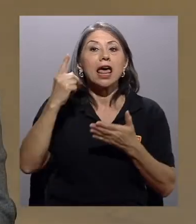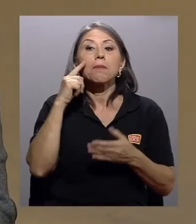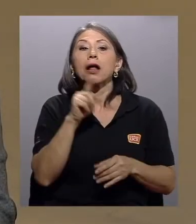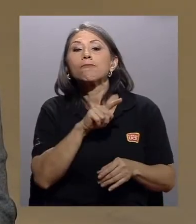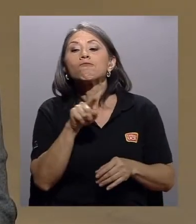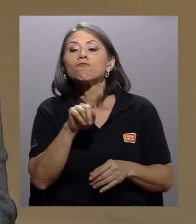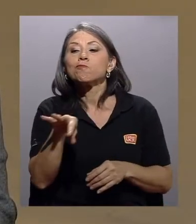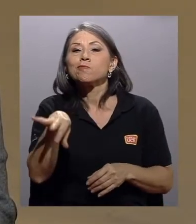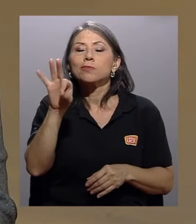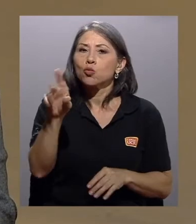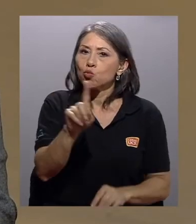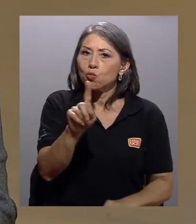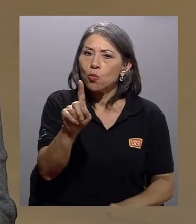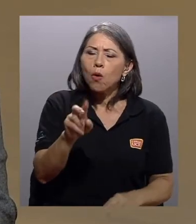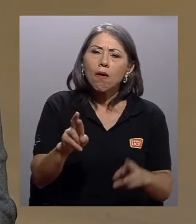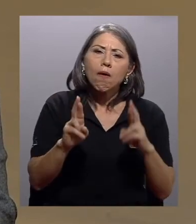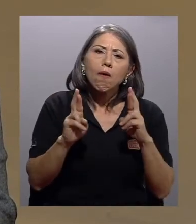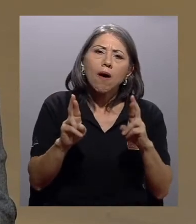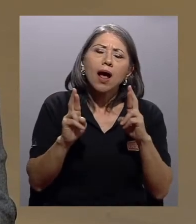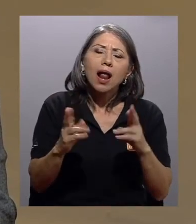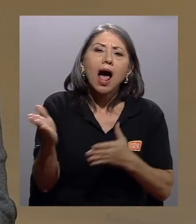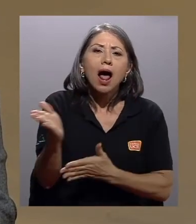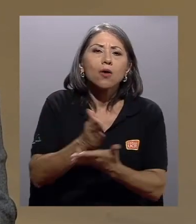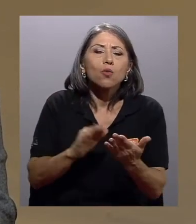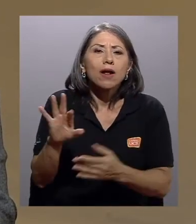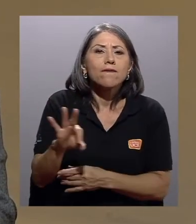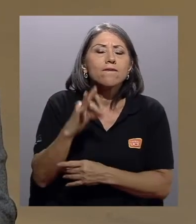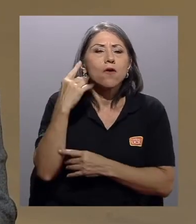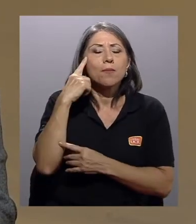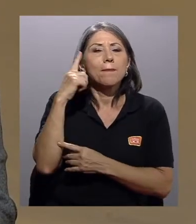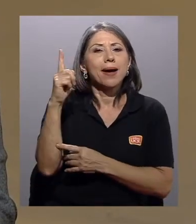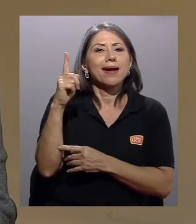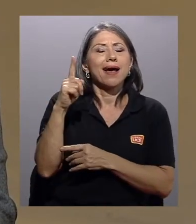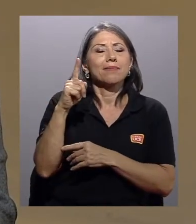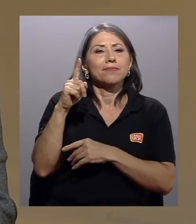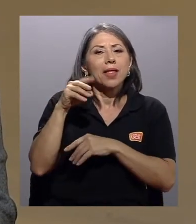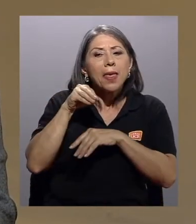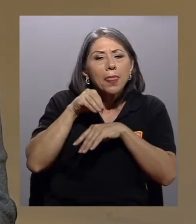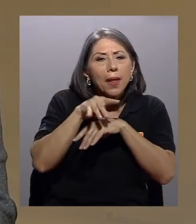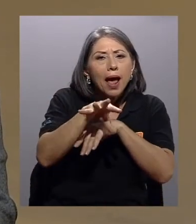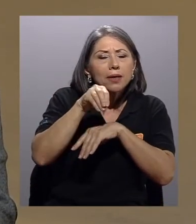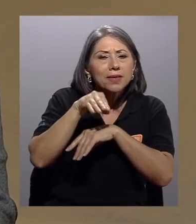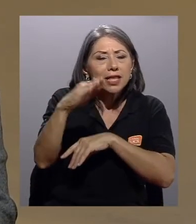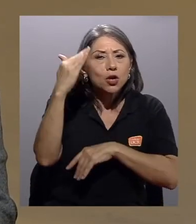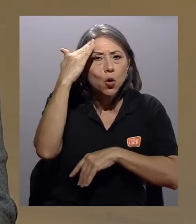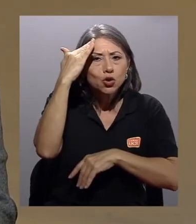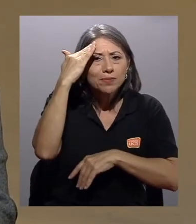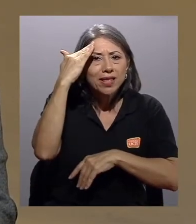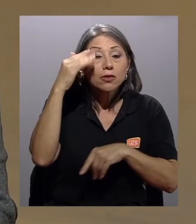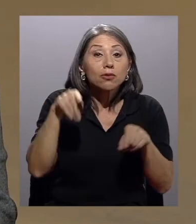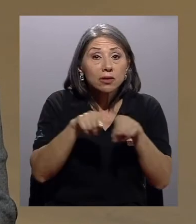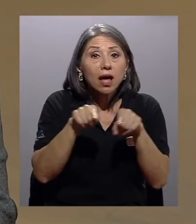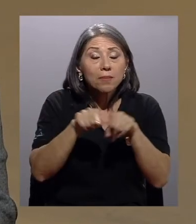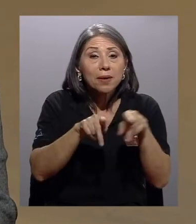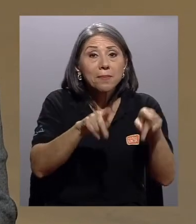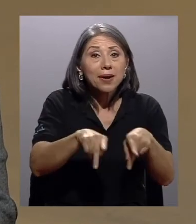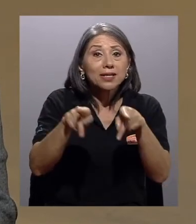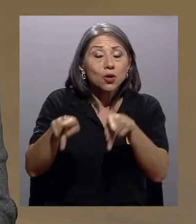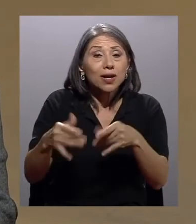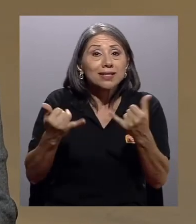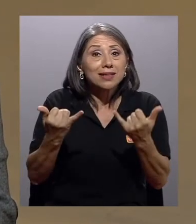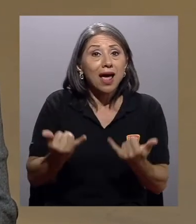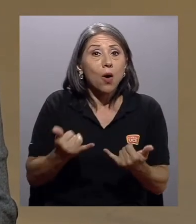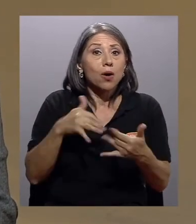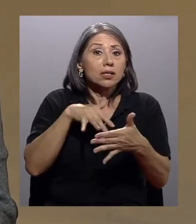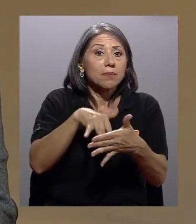que ojalá existiera algún método, algún medio de poder transmitir el conocimiento incluso a las personas que están